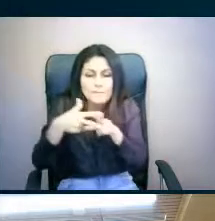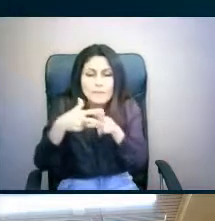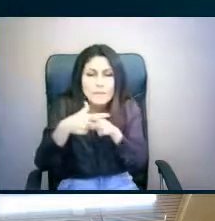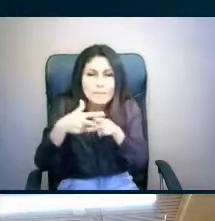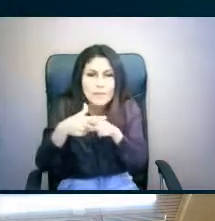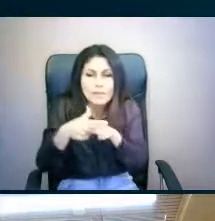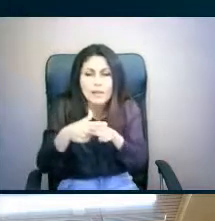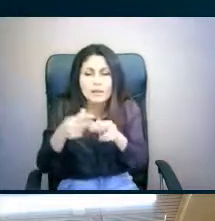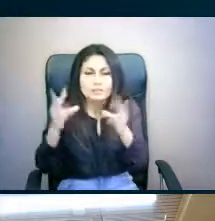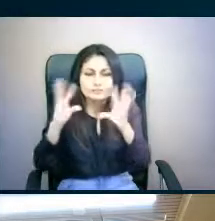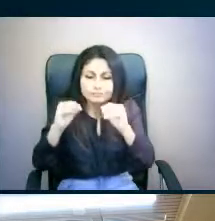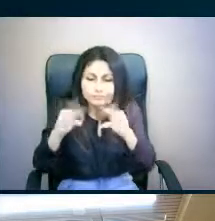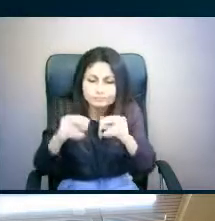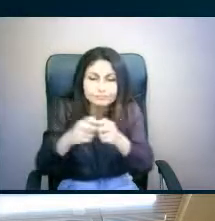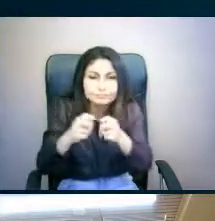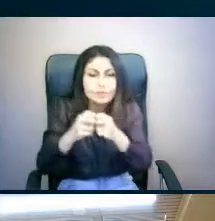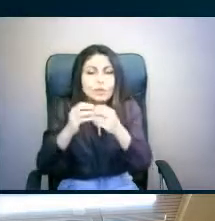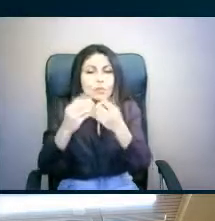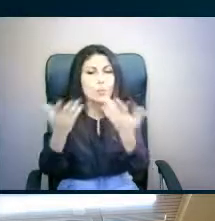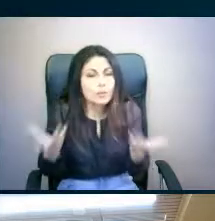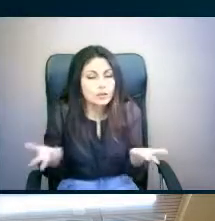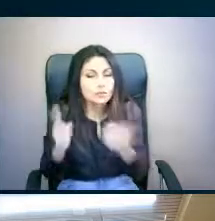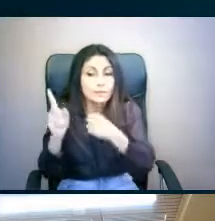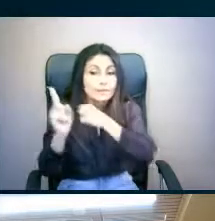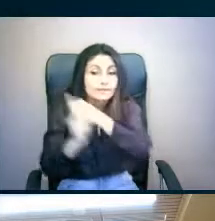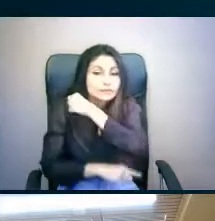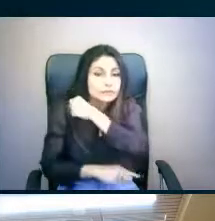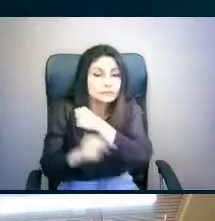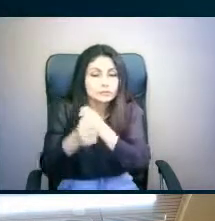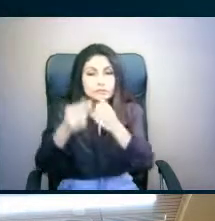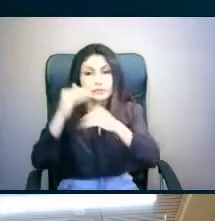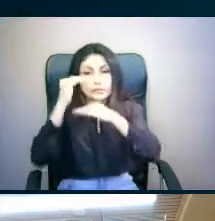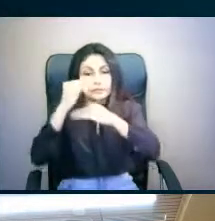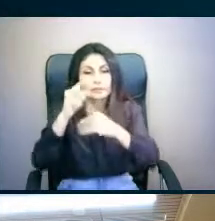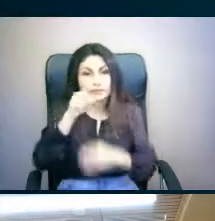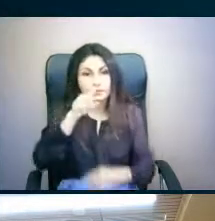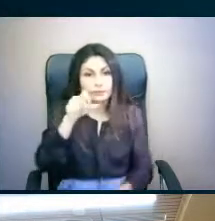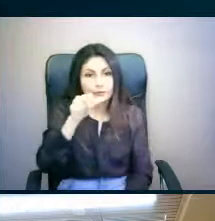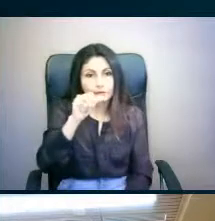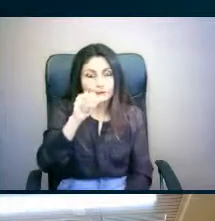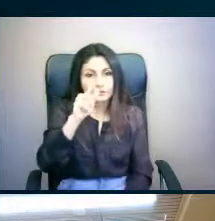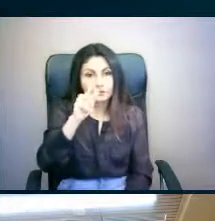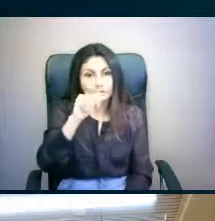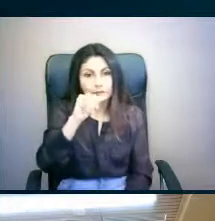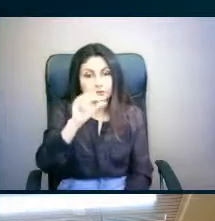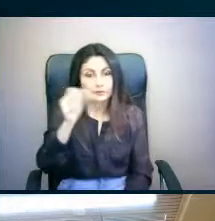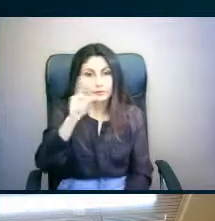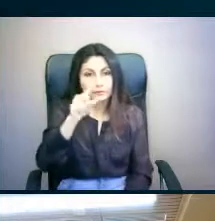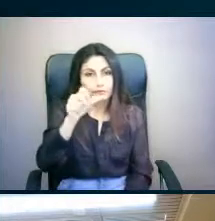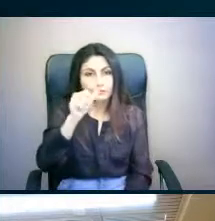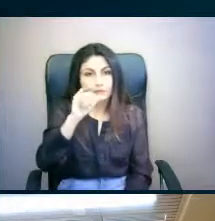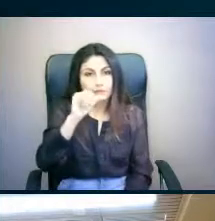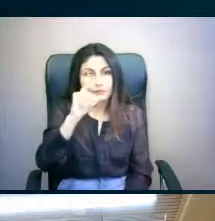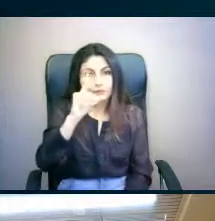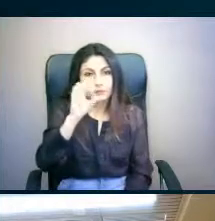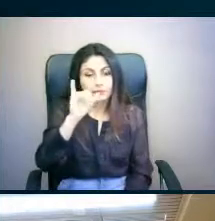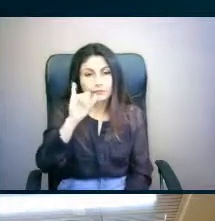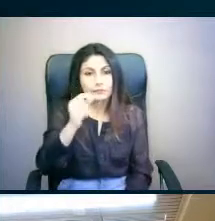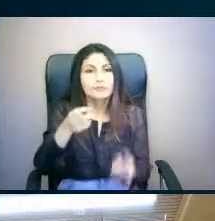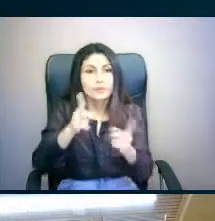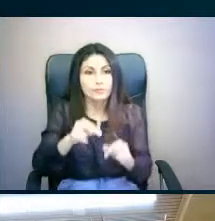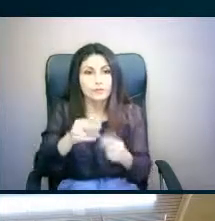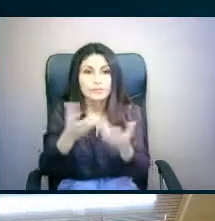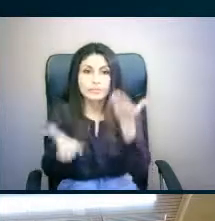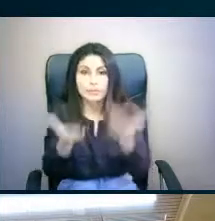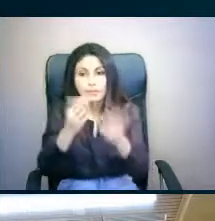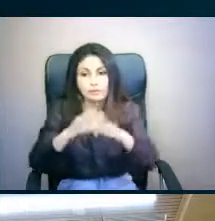duración, la penalización y sus límites SIFI y SIDI dependiendo del área al que pertenece el cliente. En las